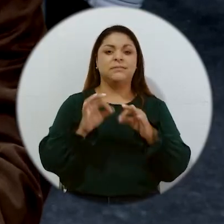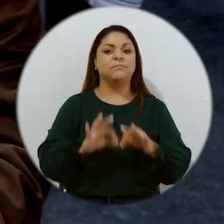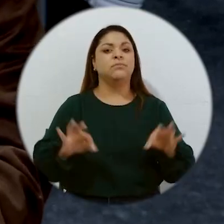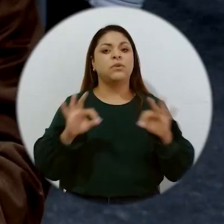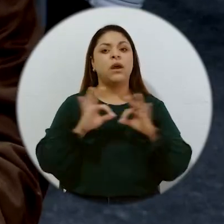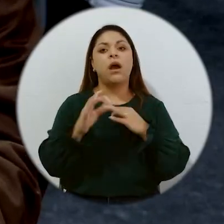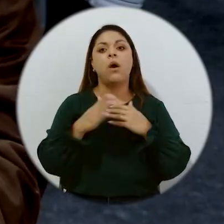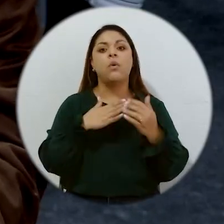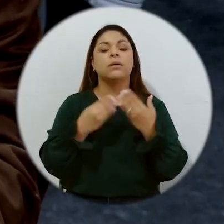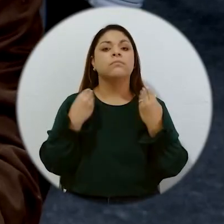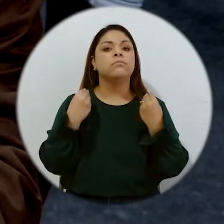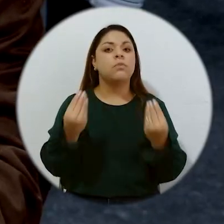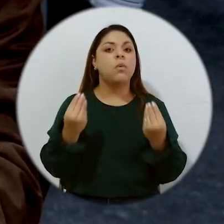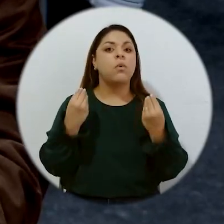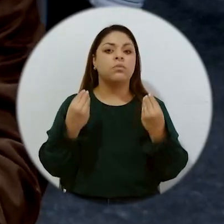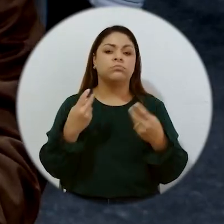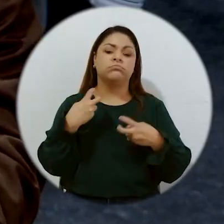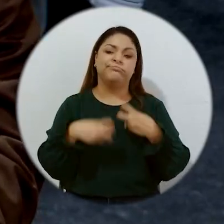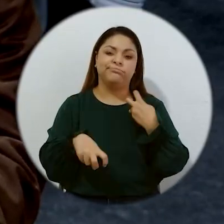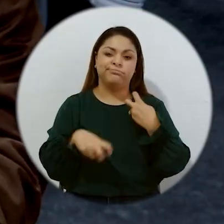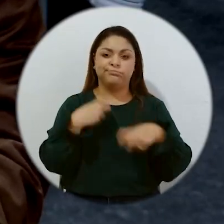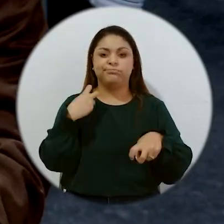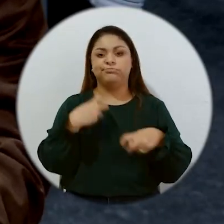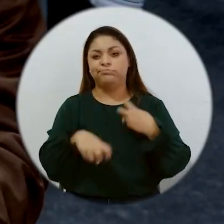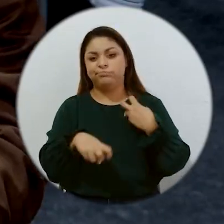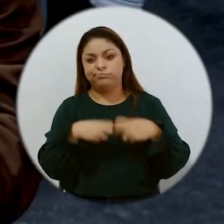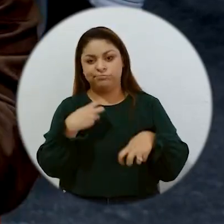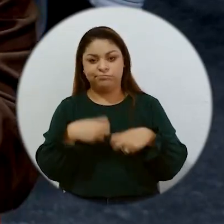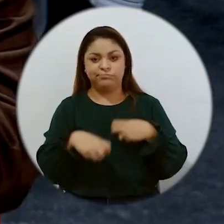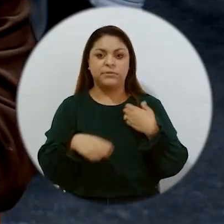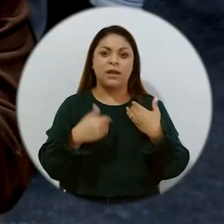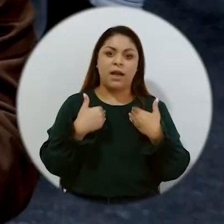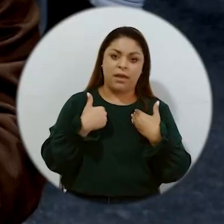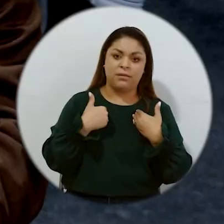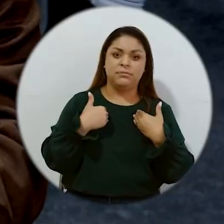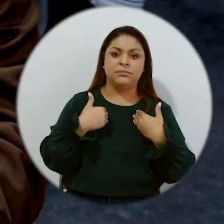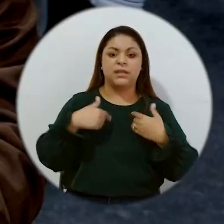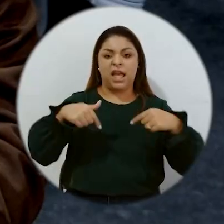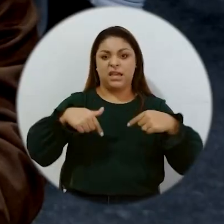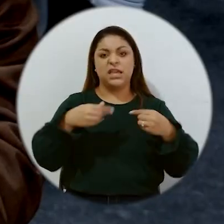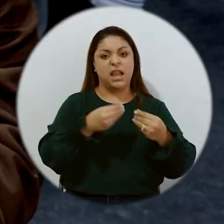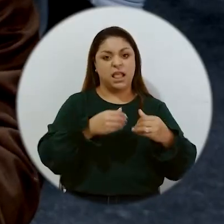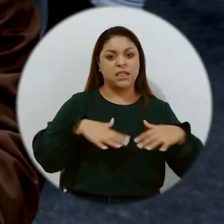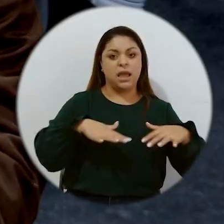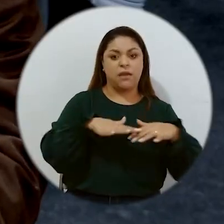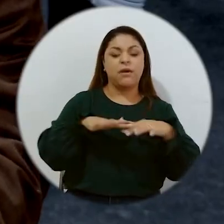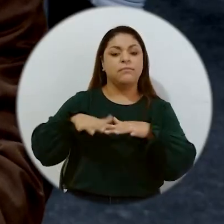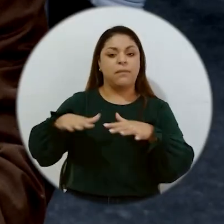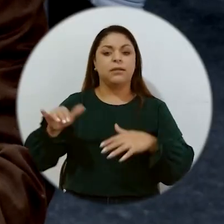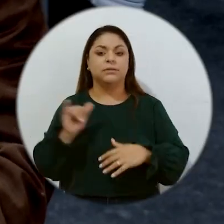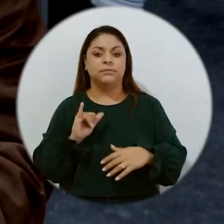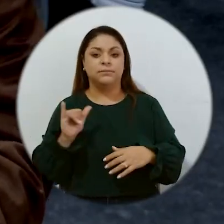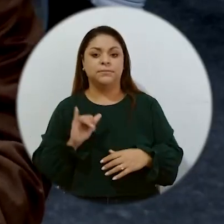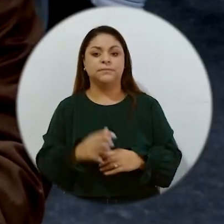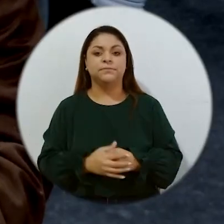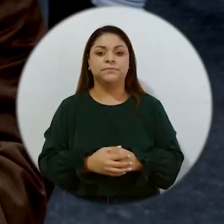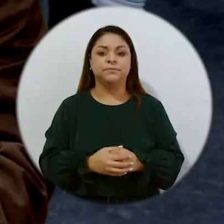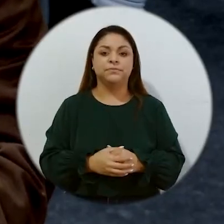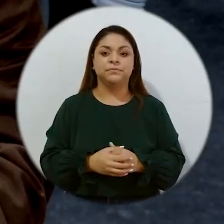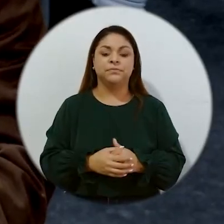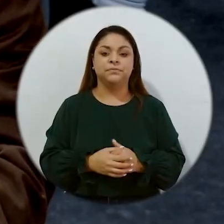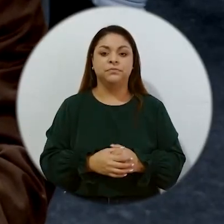de múltiples problemas que tenemos, tanto en tierra como en mar. Volviendo al